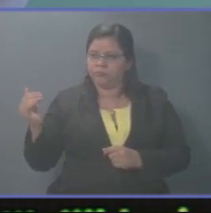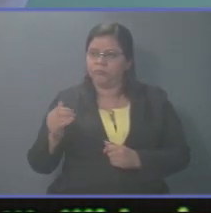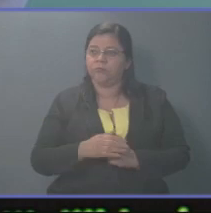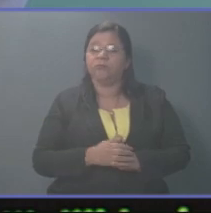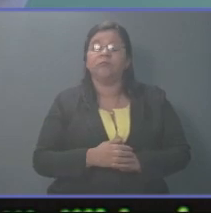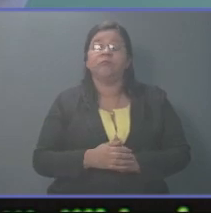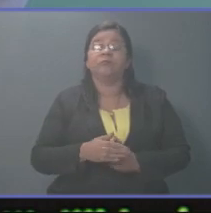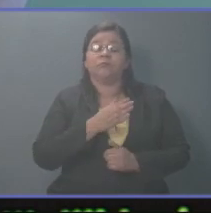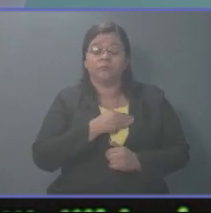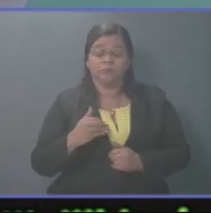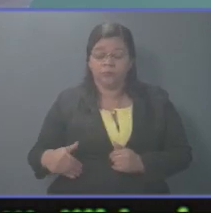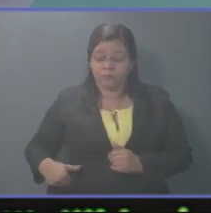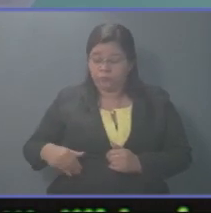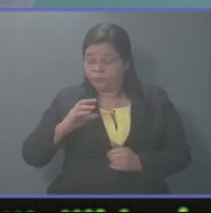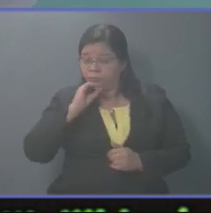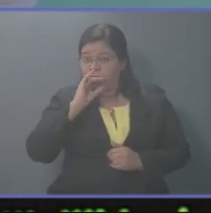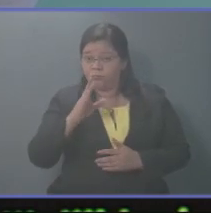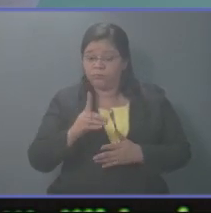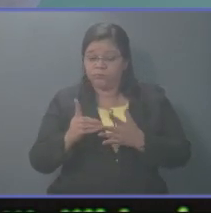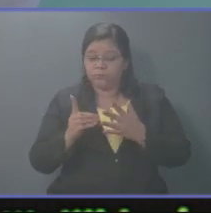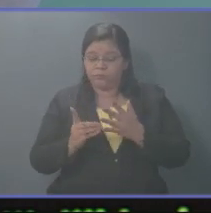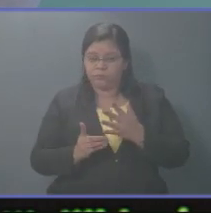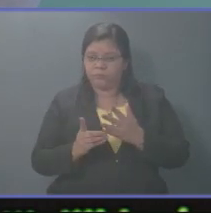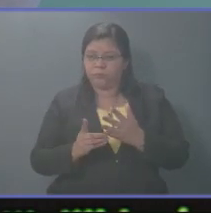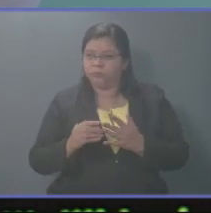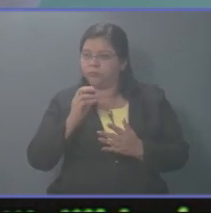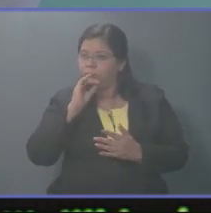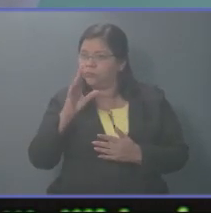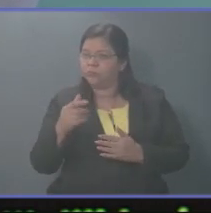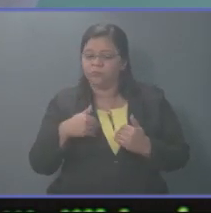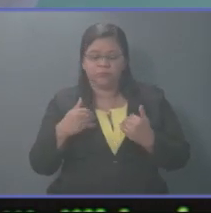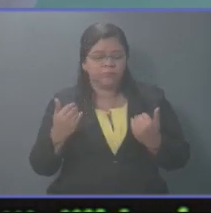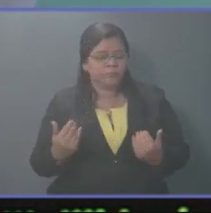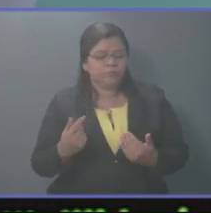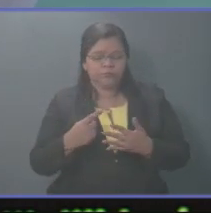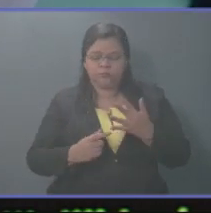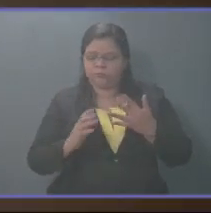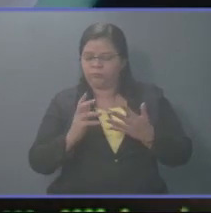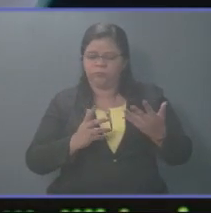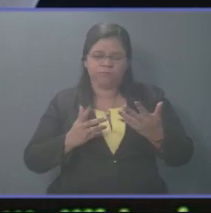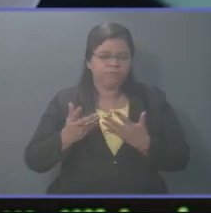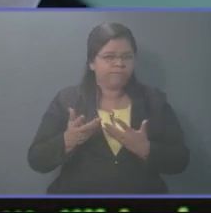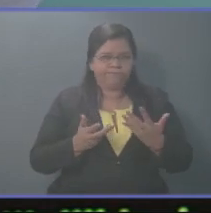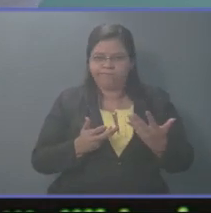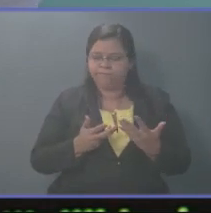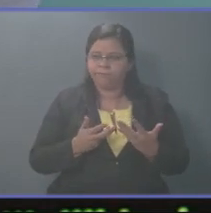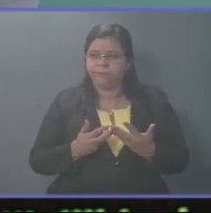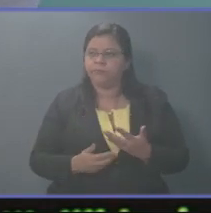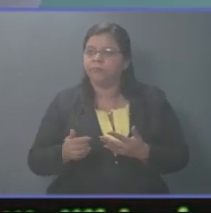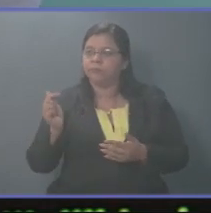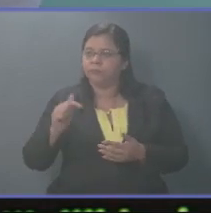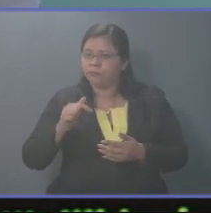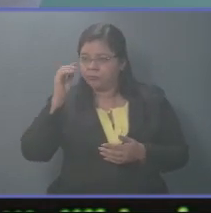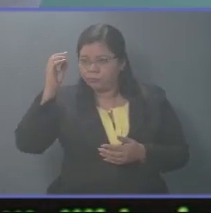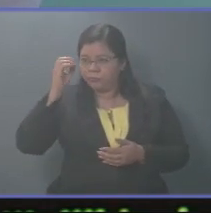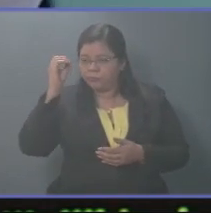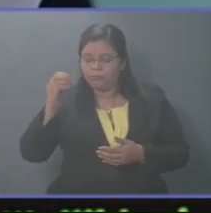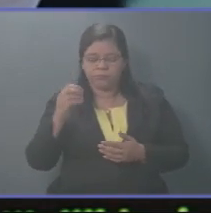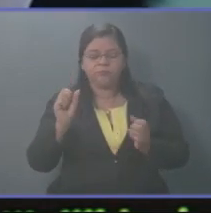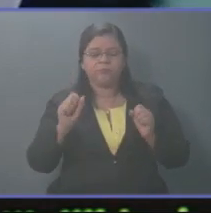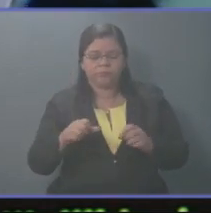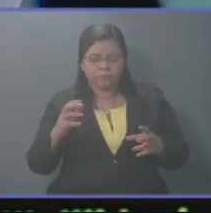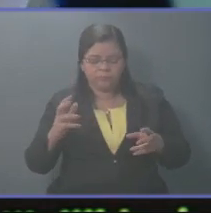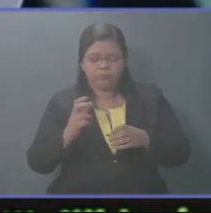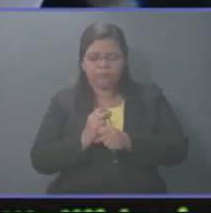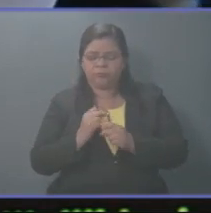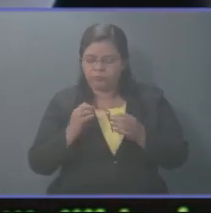de la República sostiene que el decreto referido adolece de vicios de inconstitucionalidad y tales argumentos se pueden sintetizar de